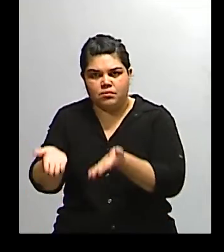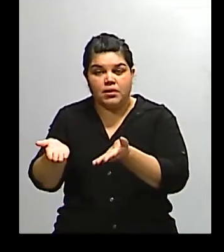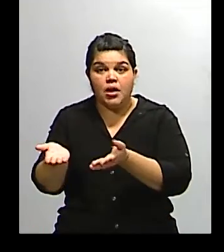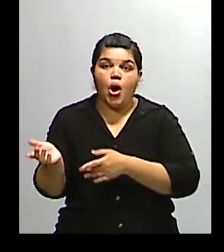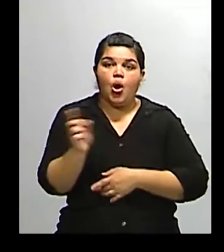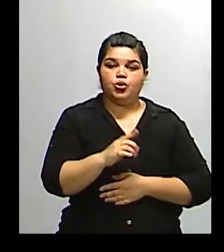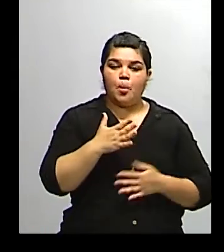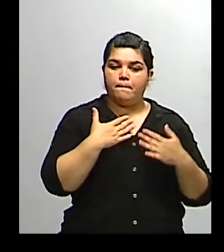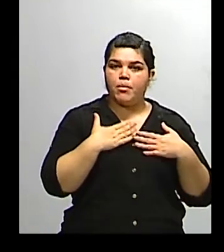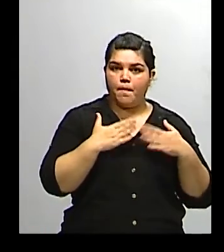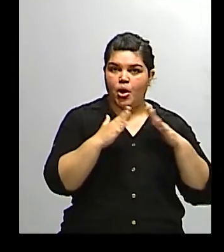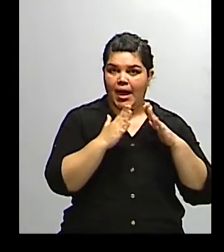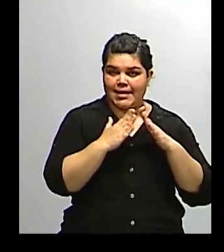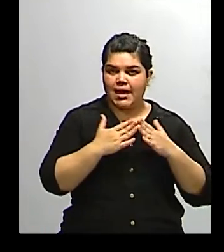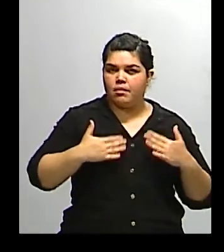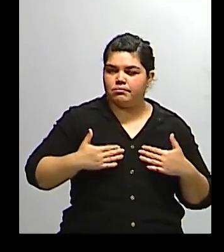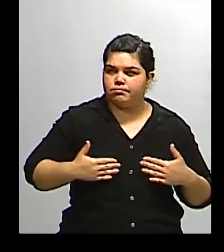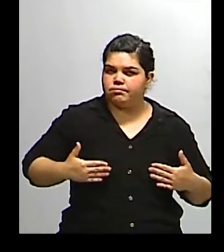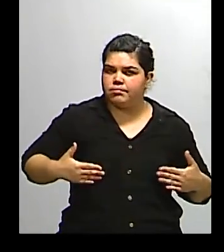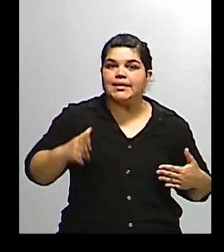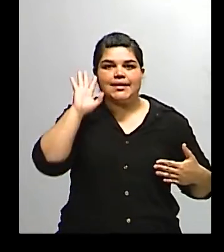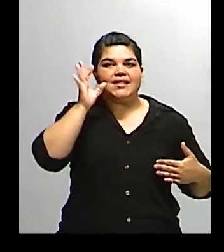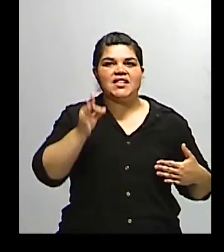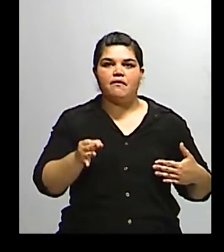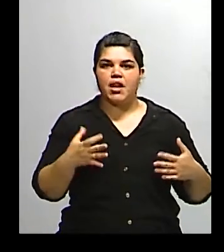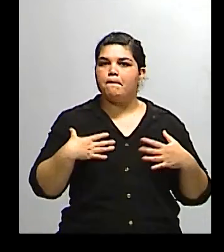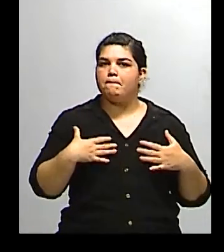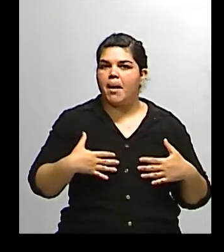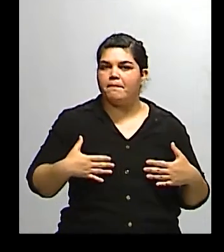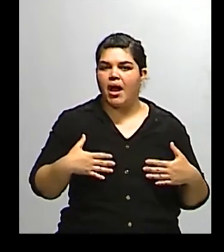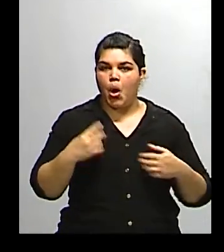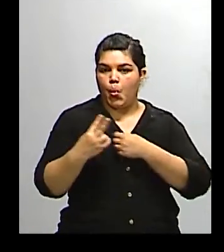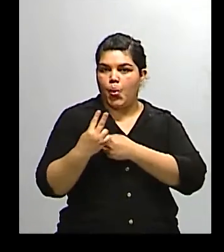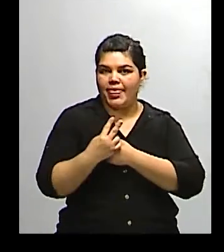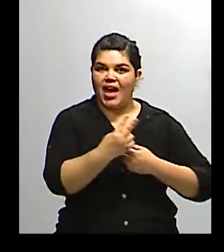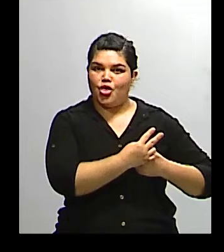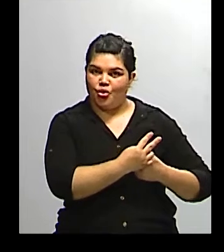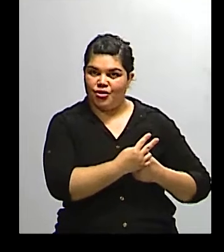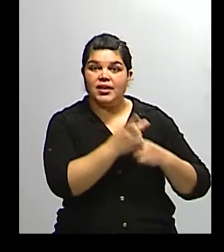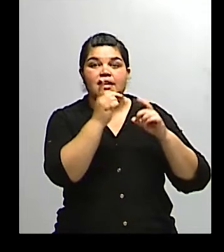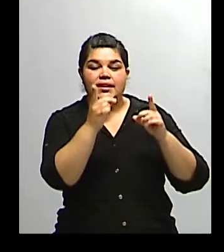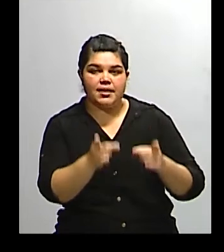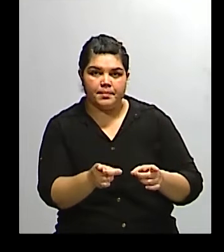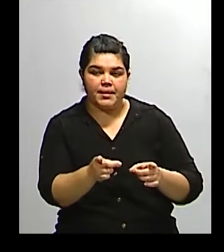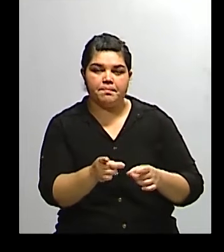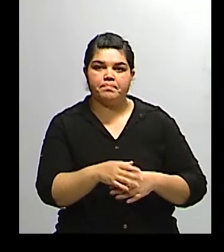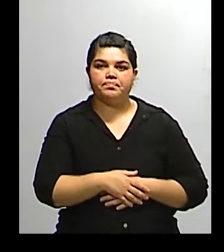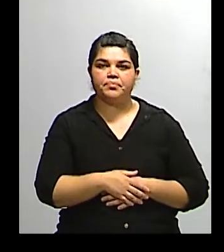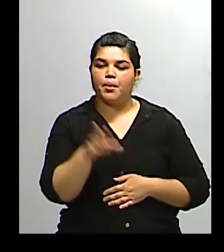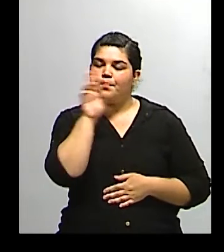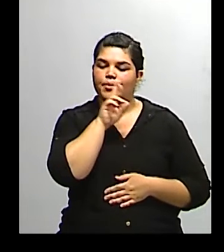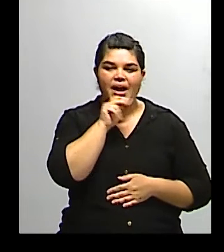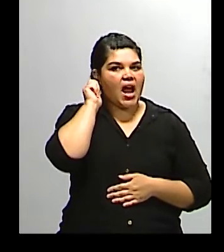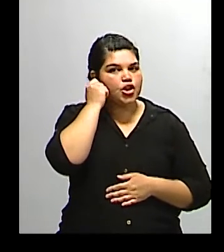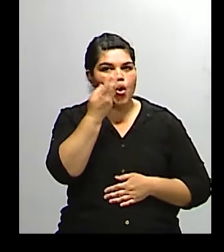es muy importante para que la mujer tome conciencia del cuidado de sus mamas, pero la mujer pasado los